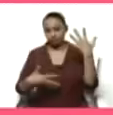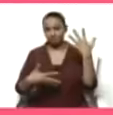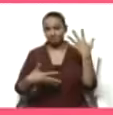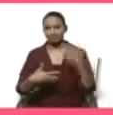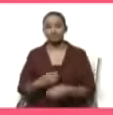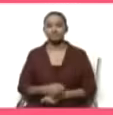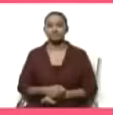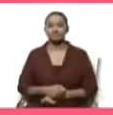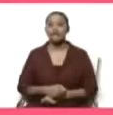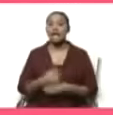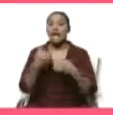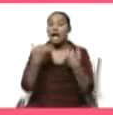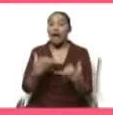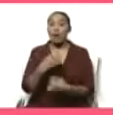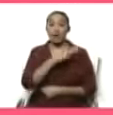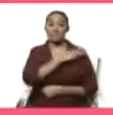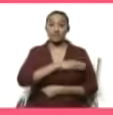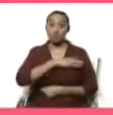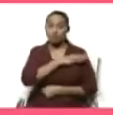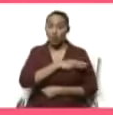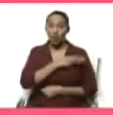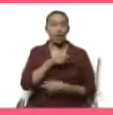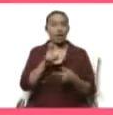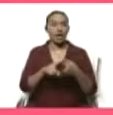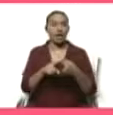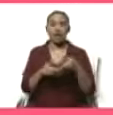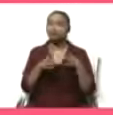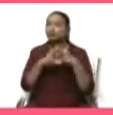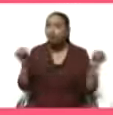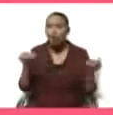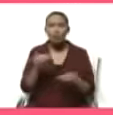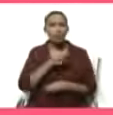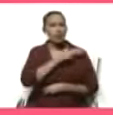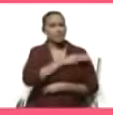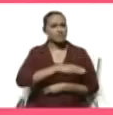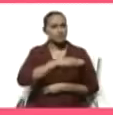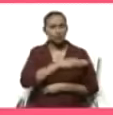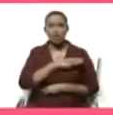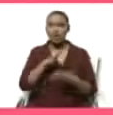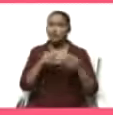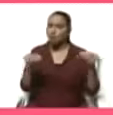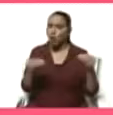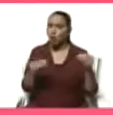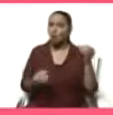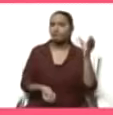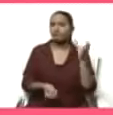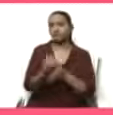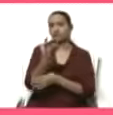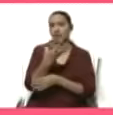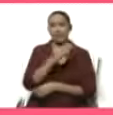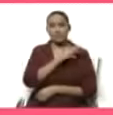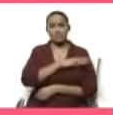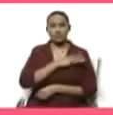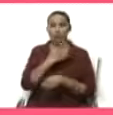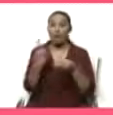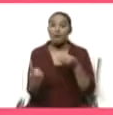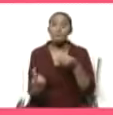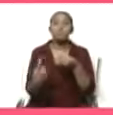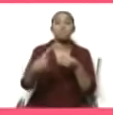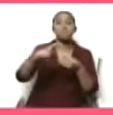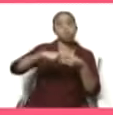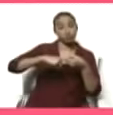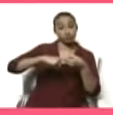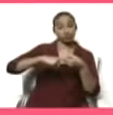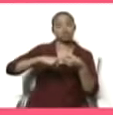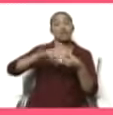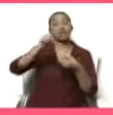de misiones misiones y grandes misiones perd misiones grandes misiones y bases de misiones y fueron incluidos los pueblos